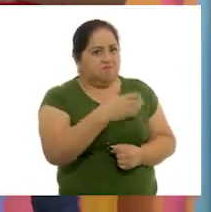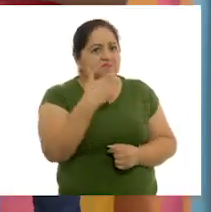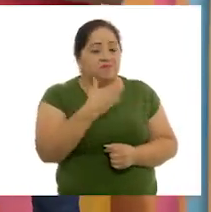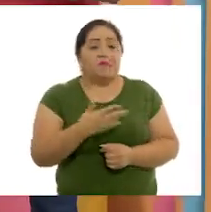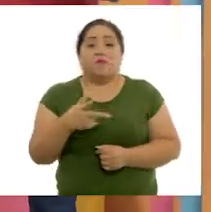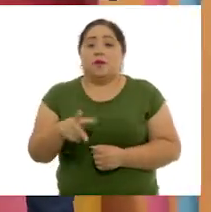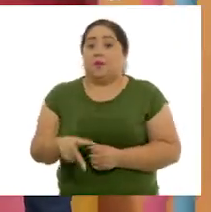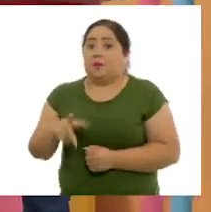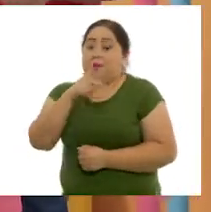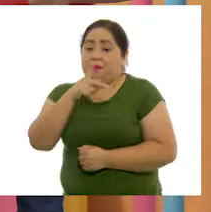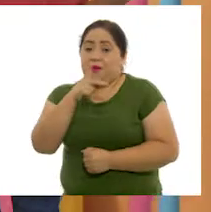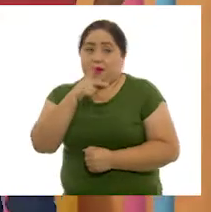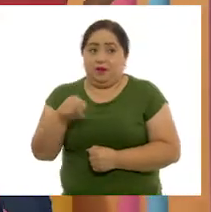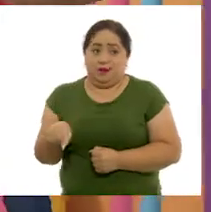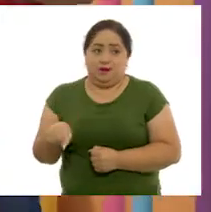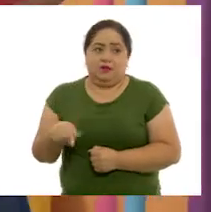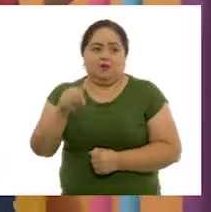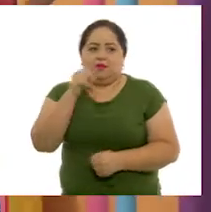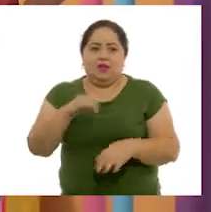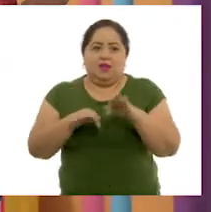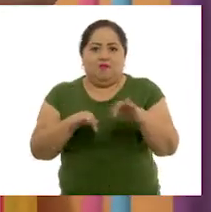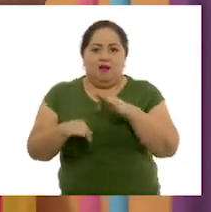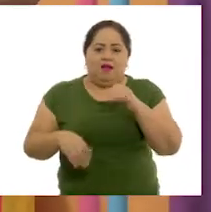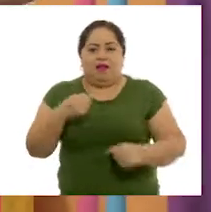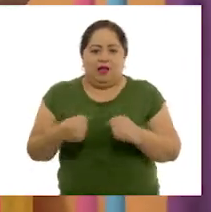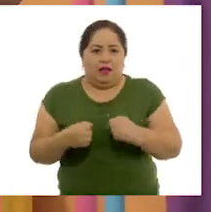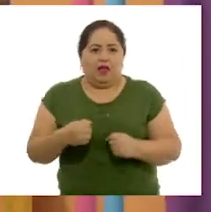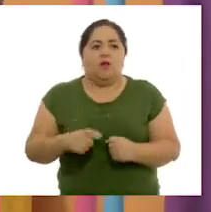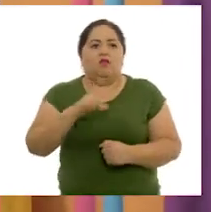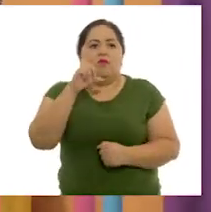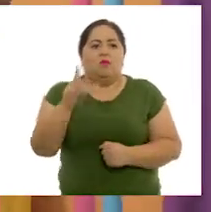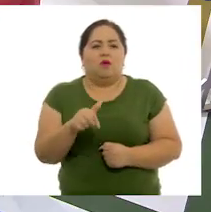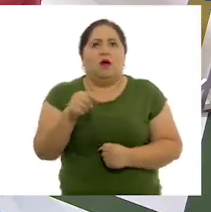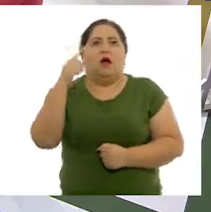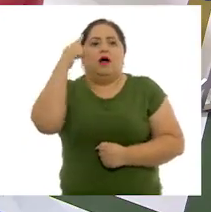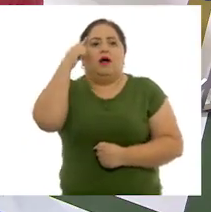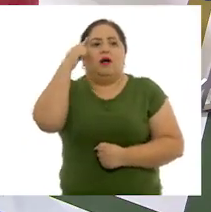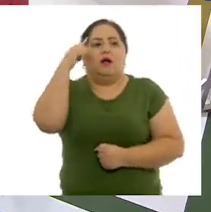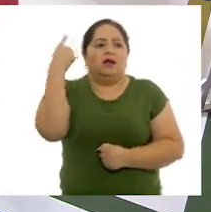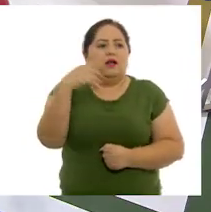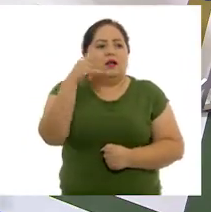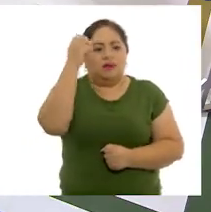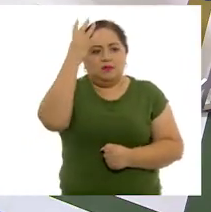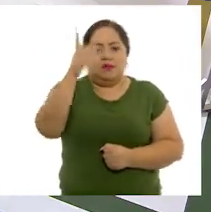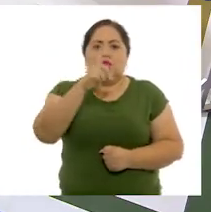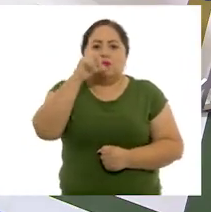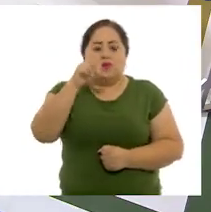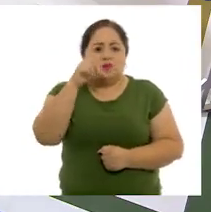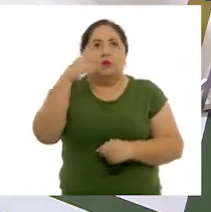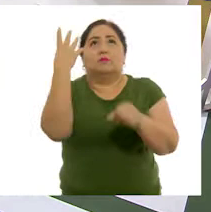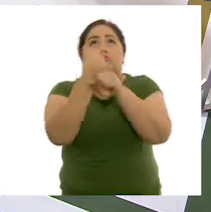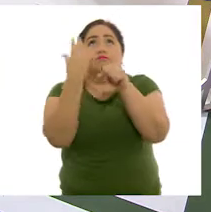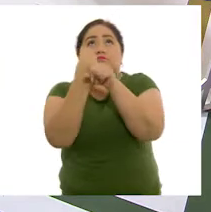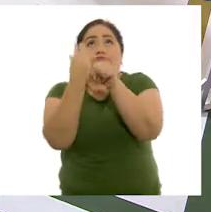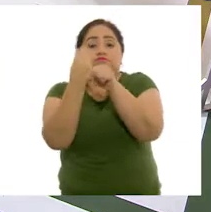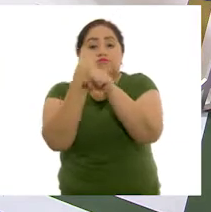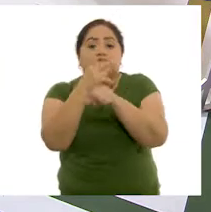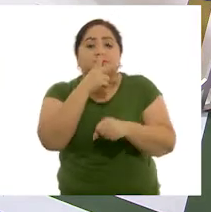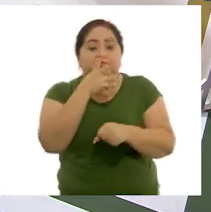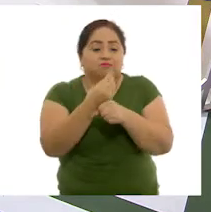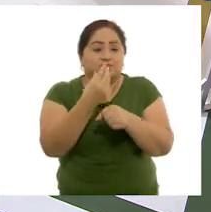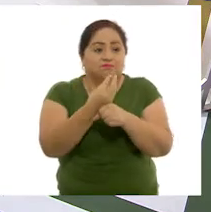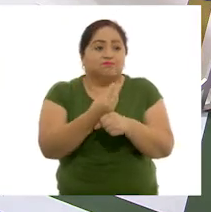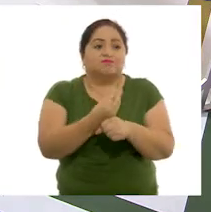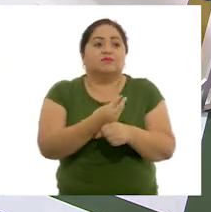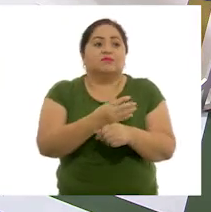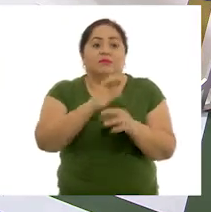papá llega corriendo del trabajo. Ajá. Y se acordó que se había ido la luz y entonces va a arreglar la luz. Arregla la luz. Y ya que